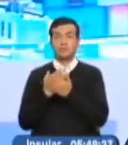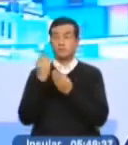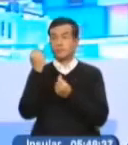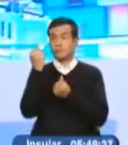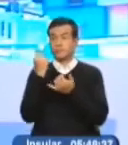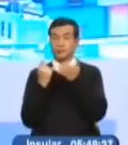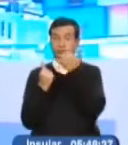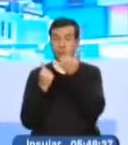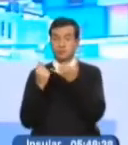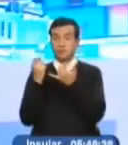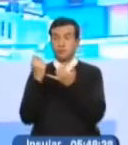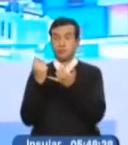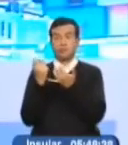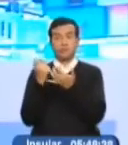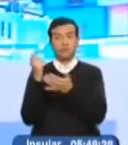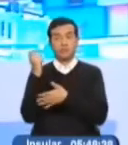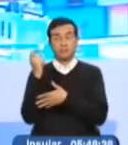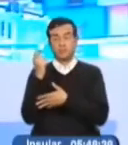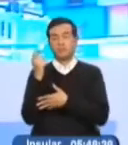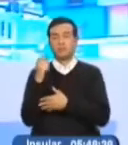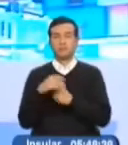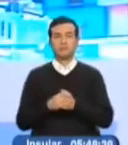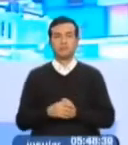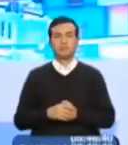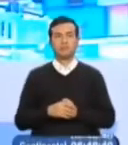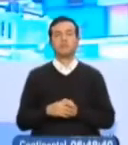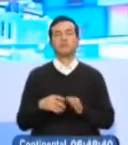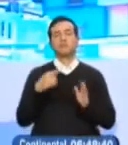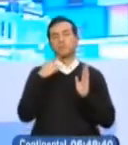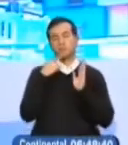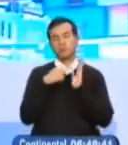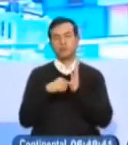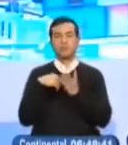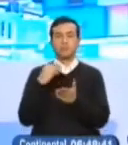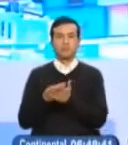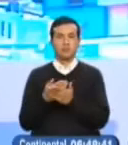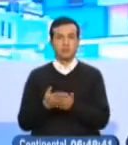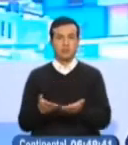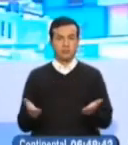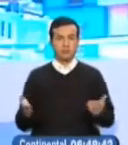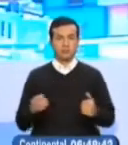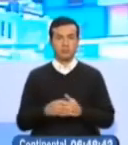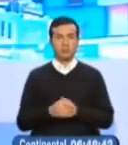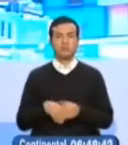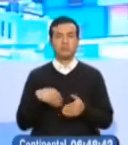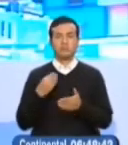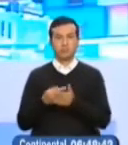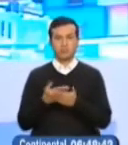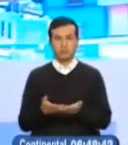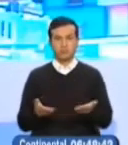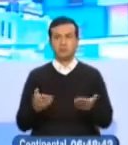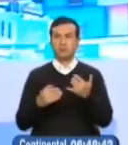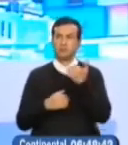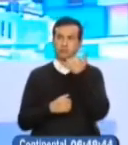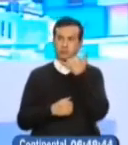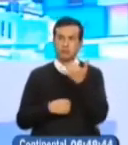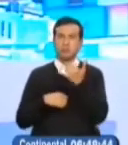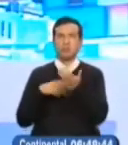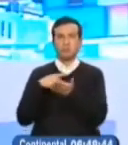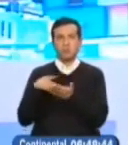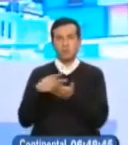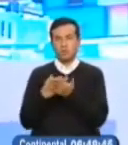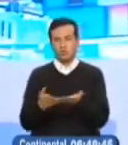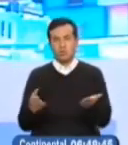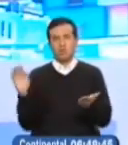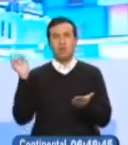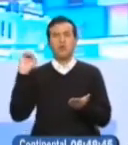dinero electrónico. Básicamente, a través del consumo que se puede hacer con el celular por dinero electrónico,